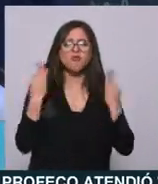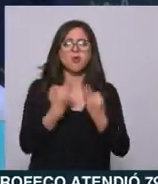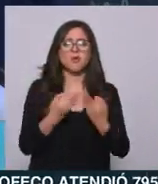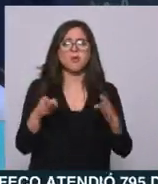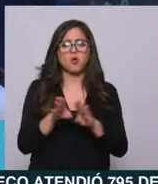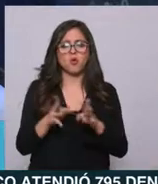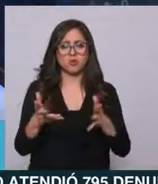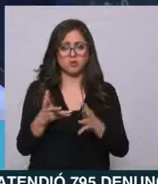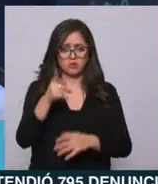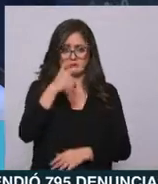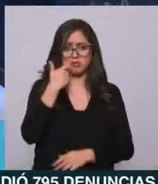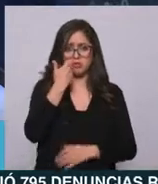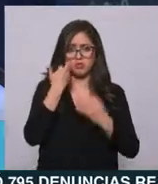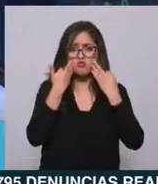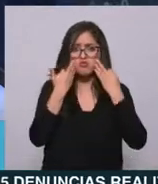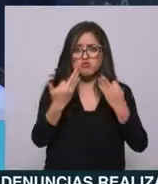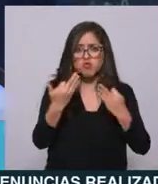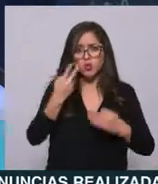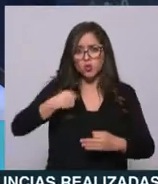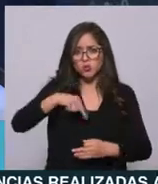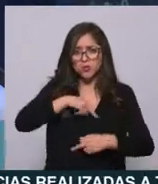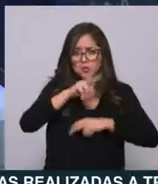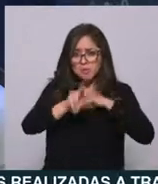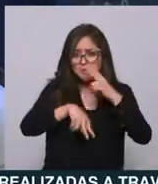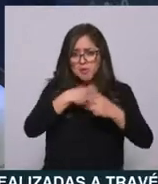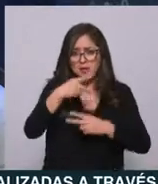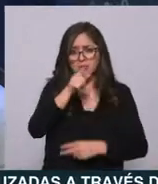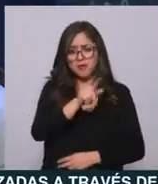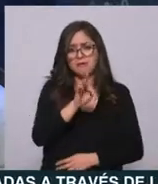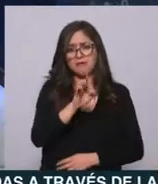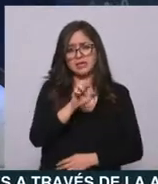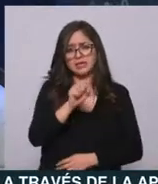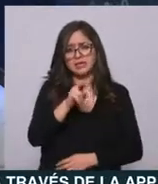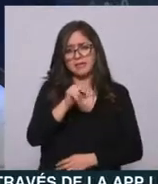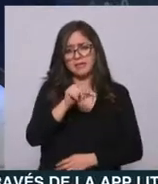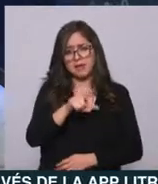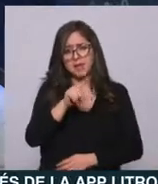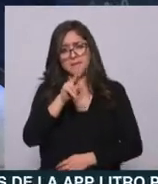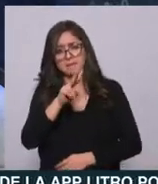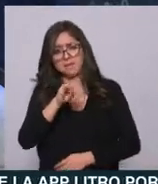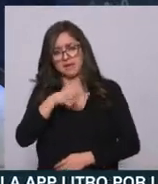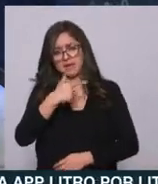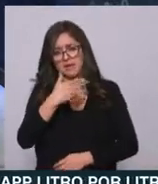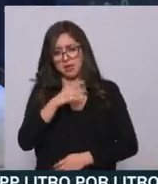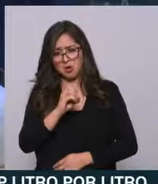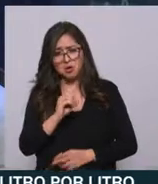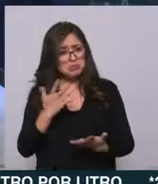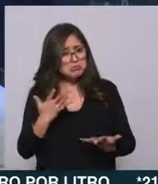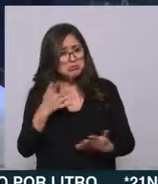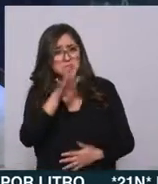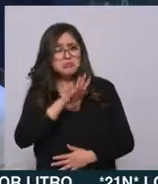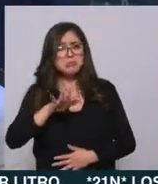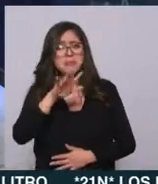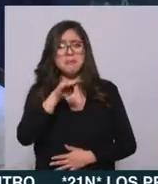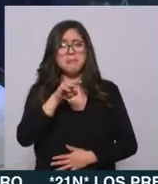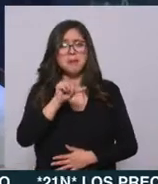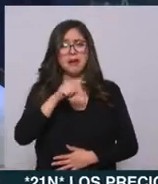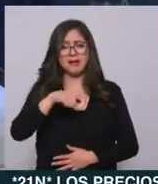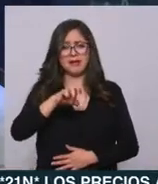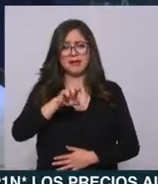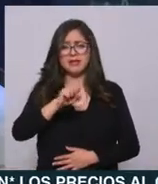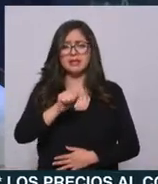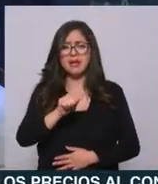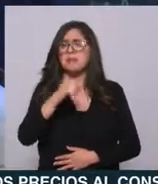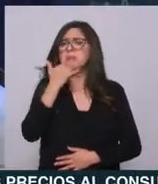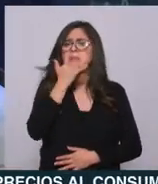podrían enseñar esa técnica si nosotros asistimos al Festival Vikingo allá en La Marquesa. Pero cuéntenos, díganos, ¿cómo inicia esta idea de